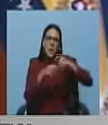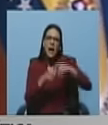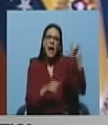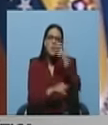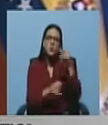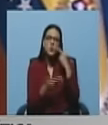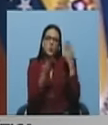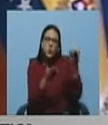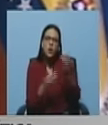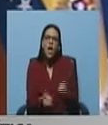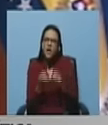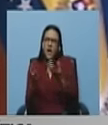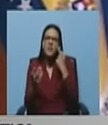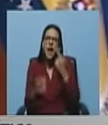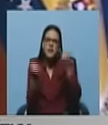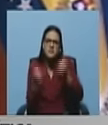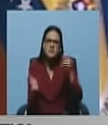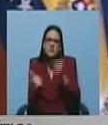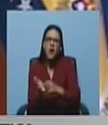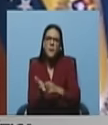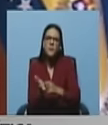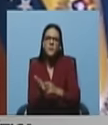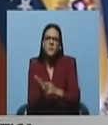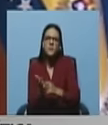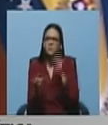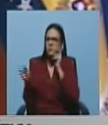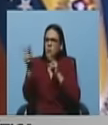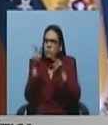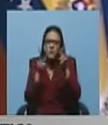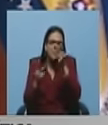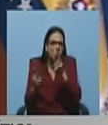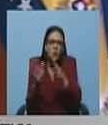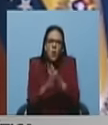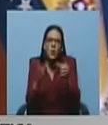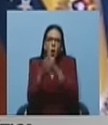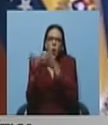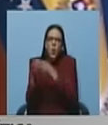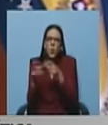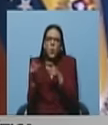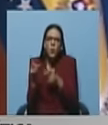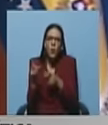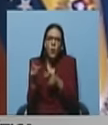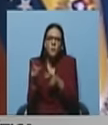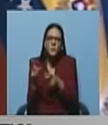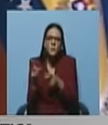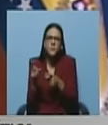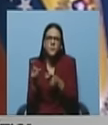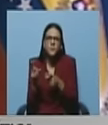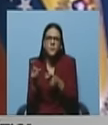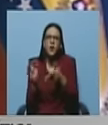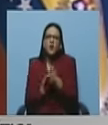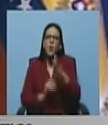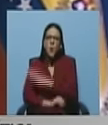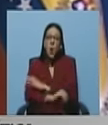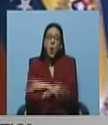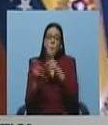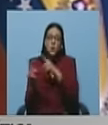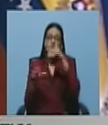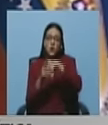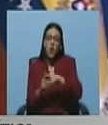Zulia. Eso generó de inmediato reacciones de sectores de la derecha